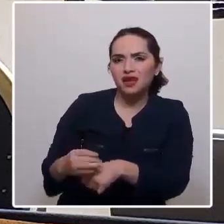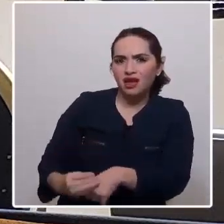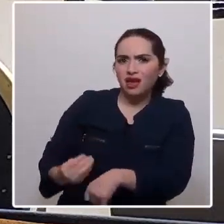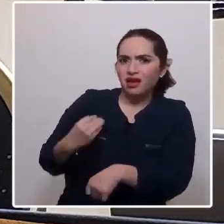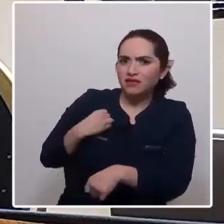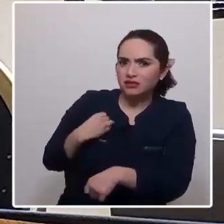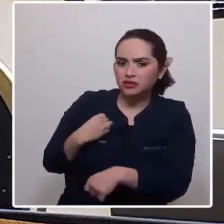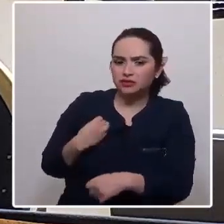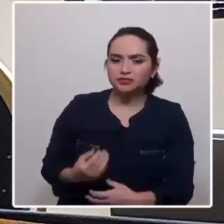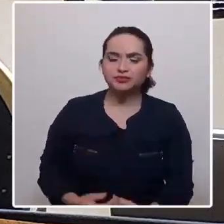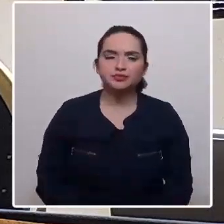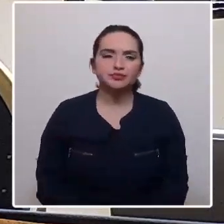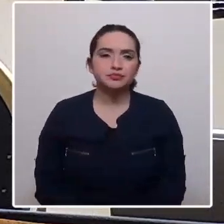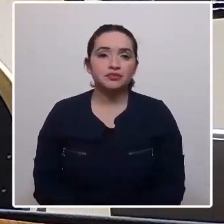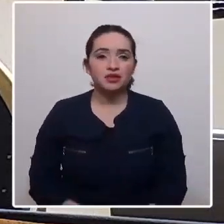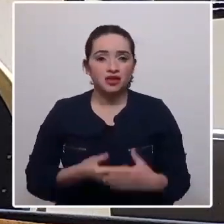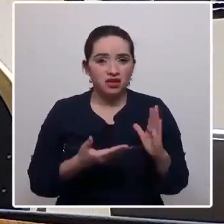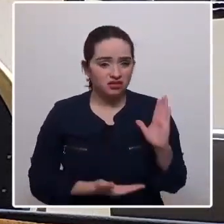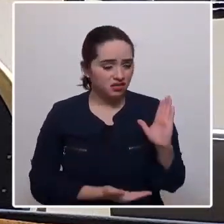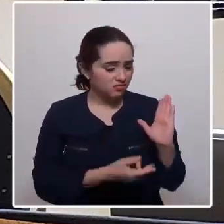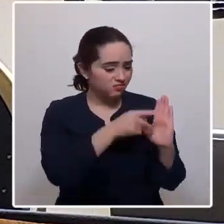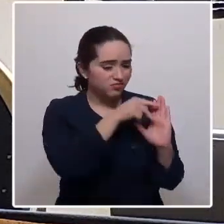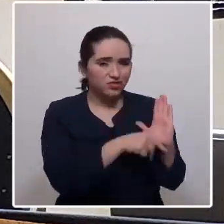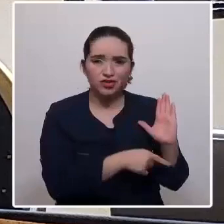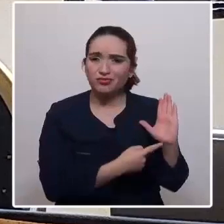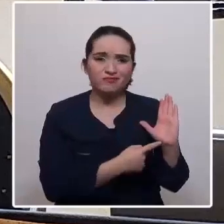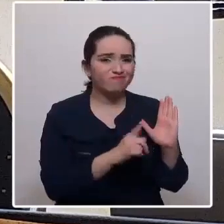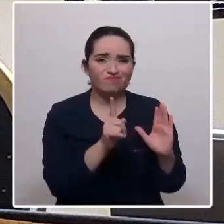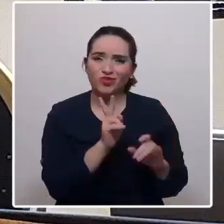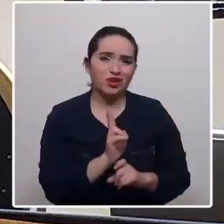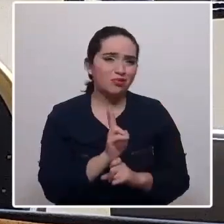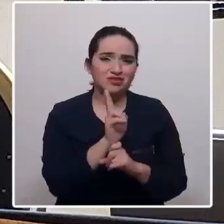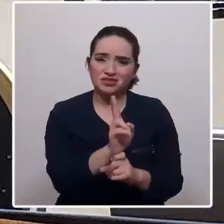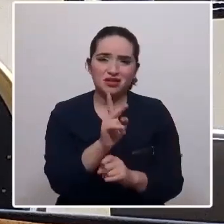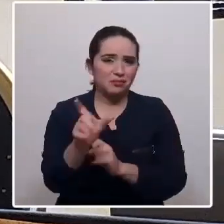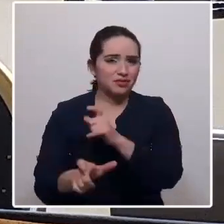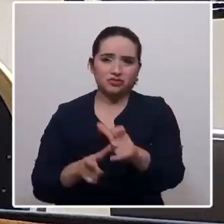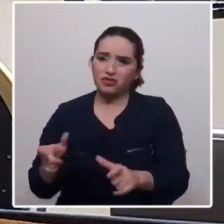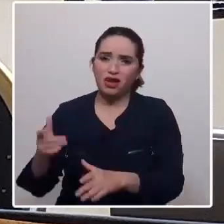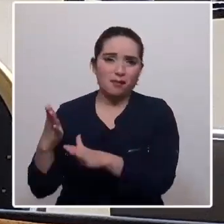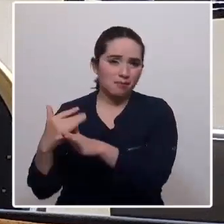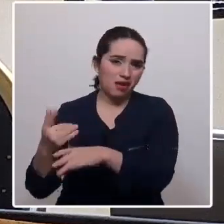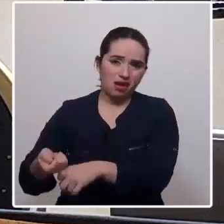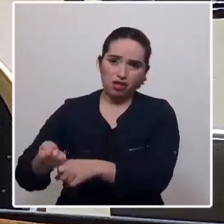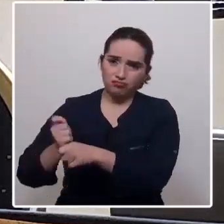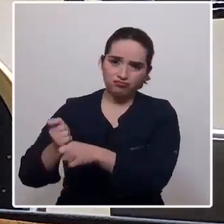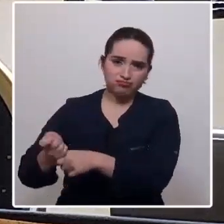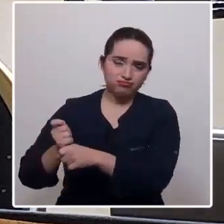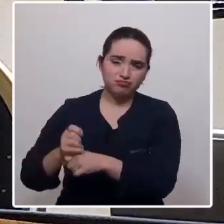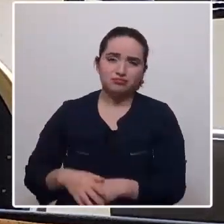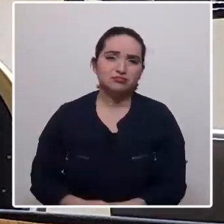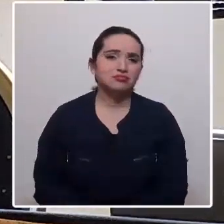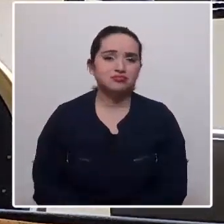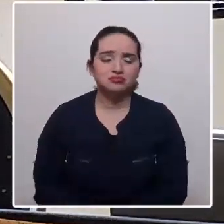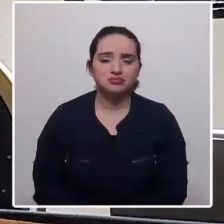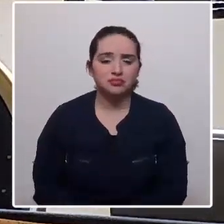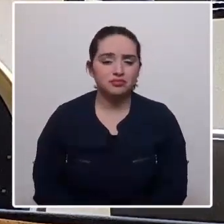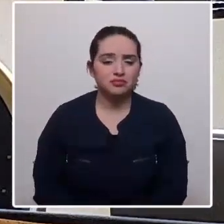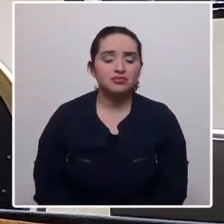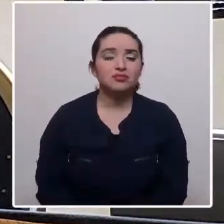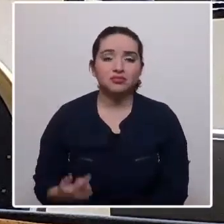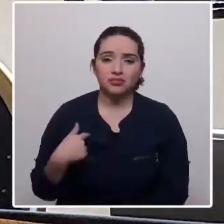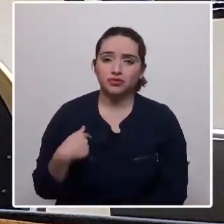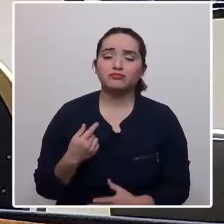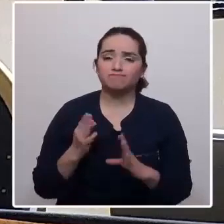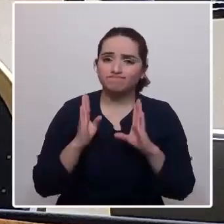realidad esta norma para nada, ¿cierto?, representa los intereses de la pesca artesanal. Por lo tanto, quiero llamar la atención, yo